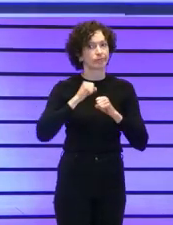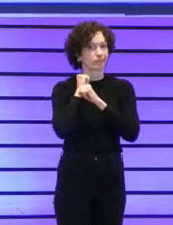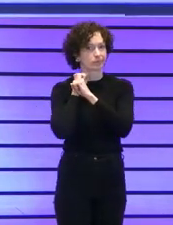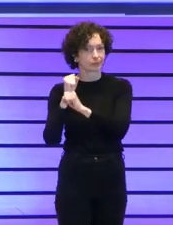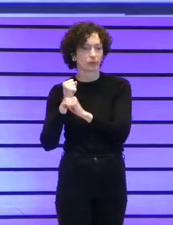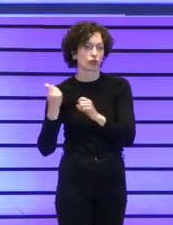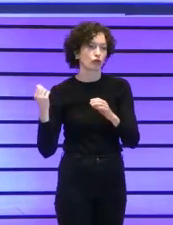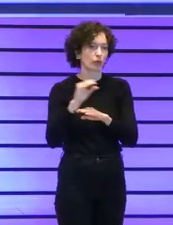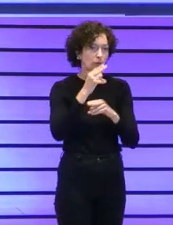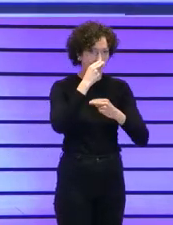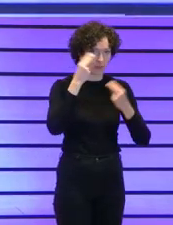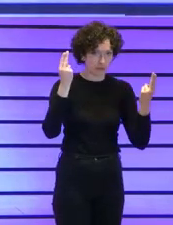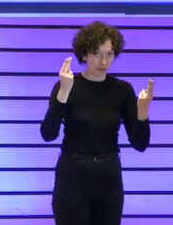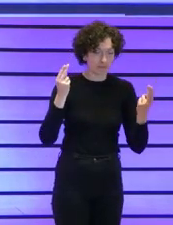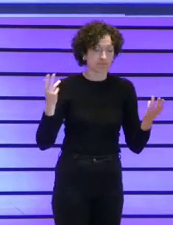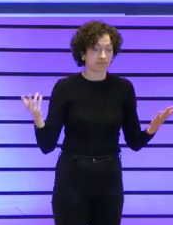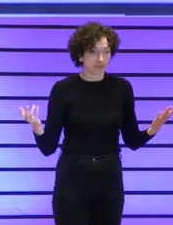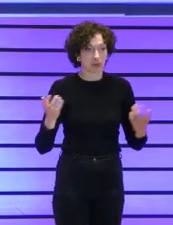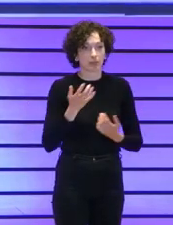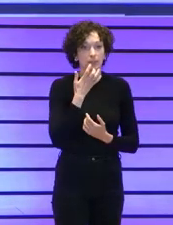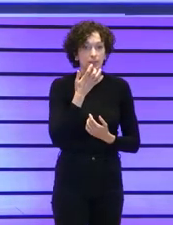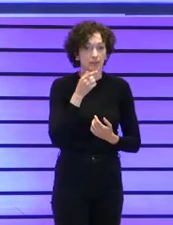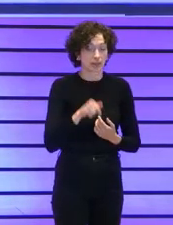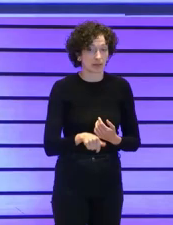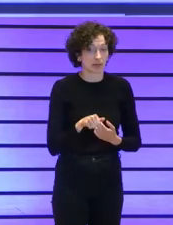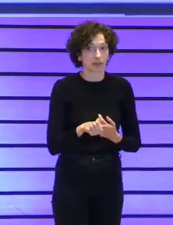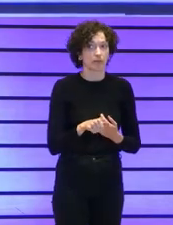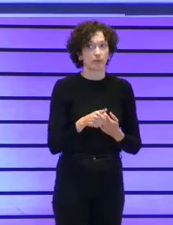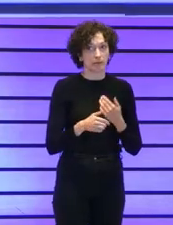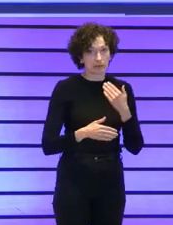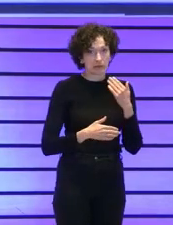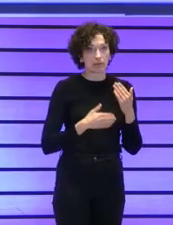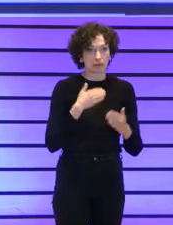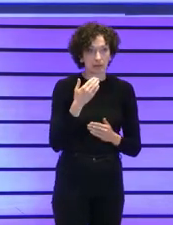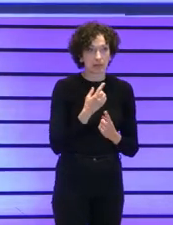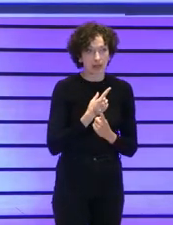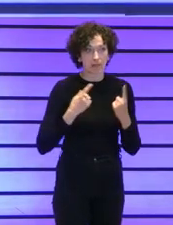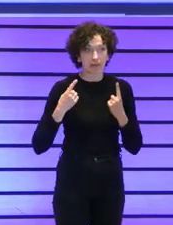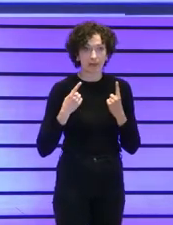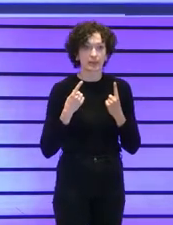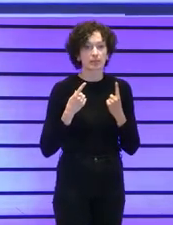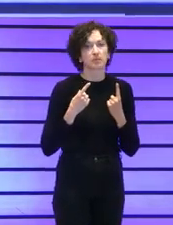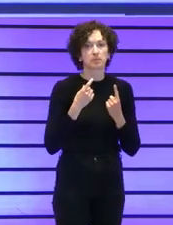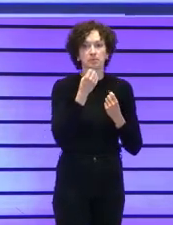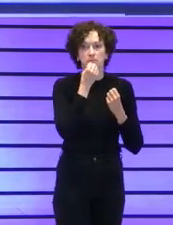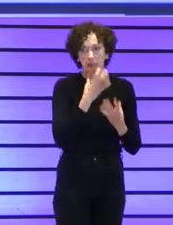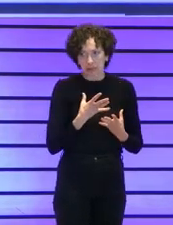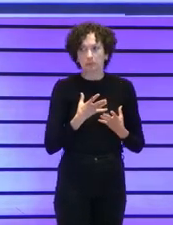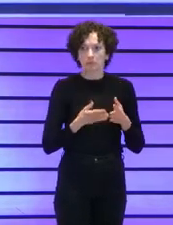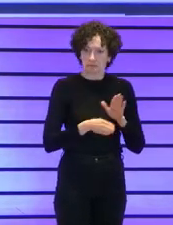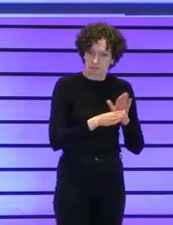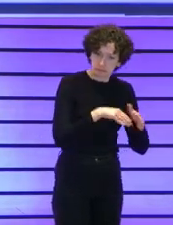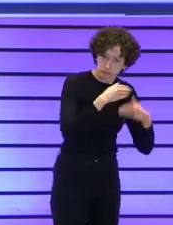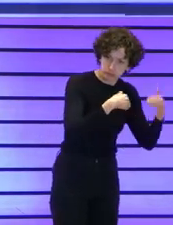¿no? Y bueno, pues cuando estás en el barco muchas veces levantas velas, sopla el viento y tiras. Pero otras